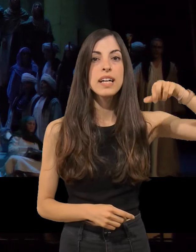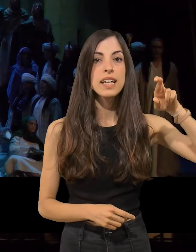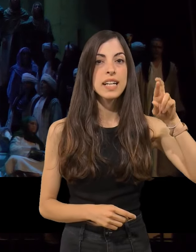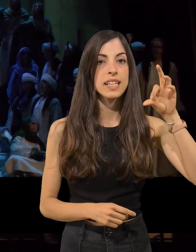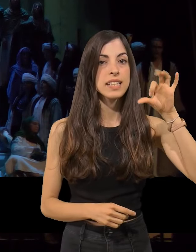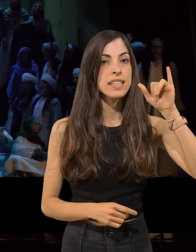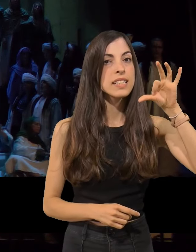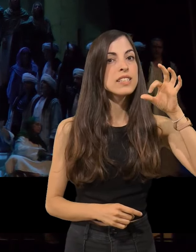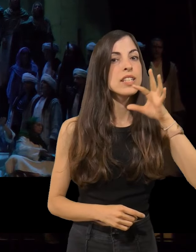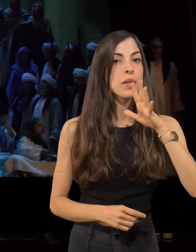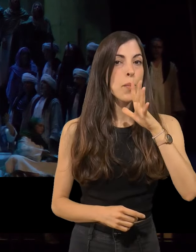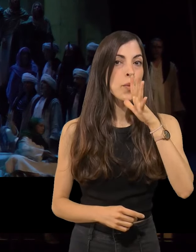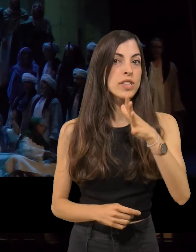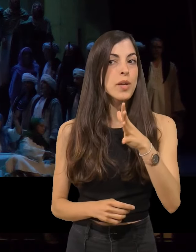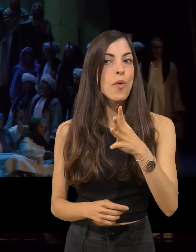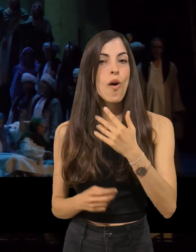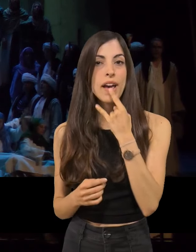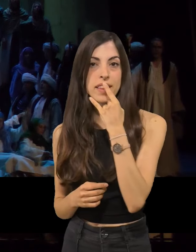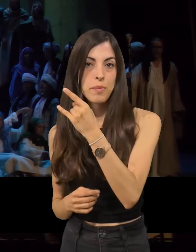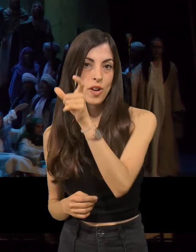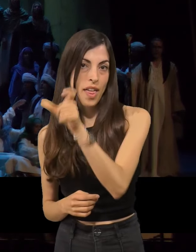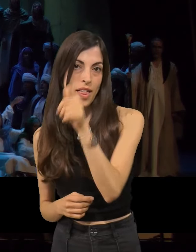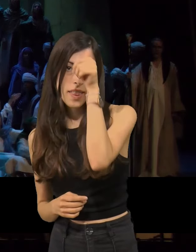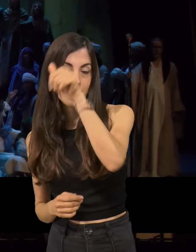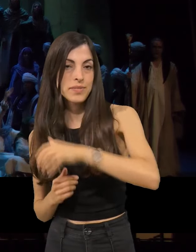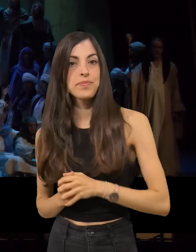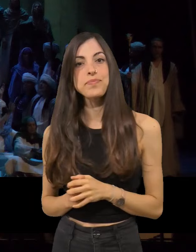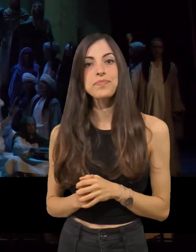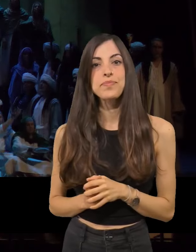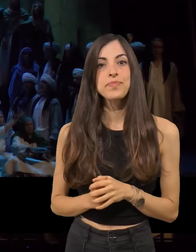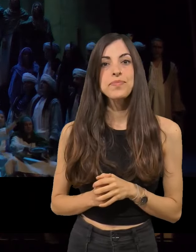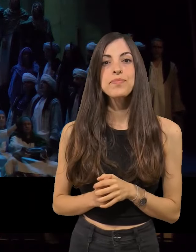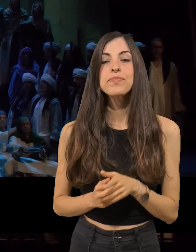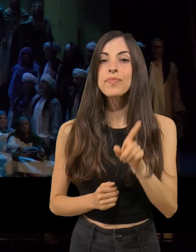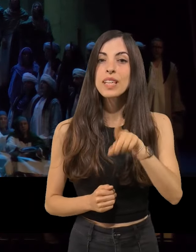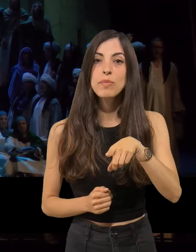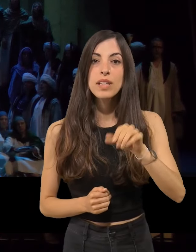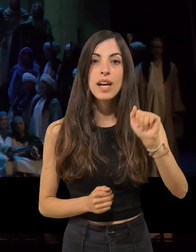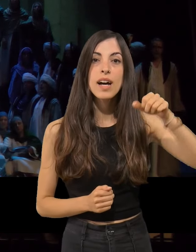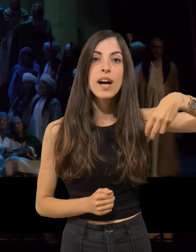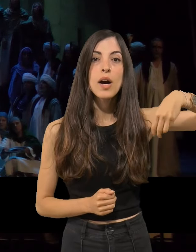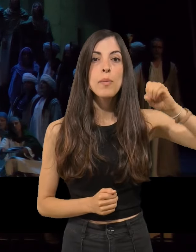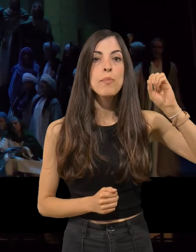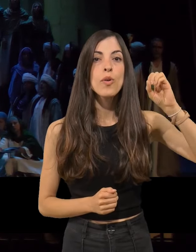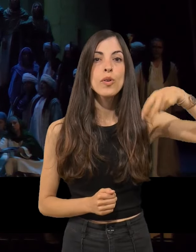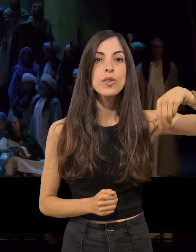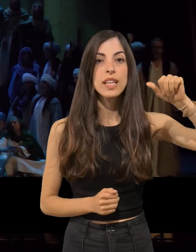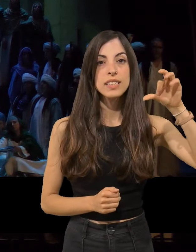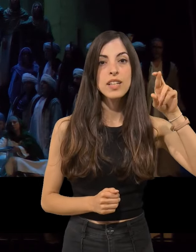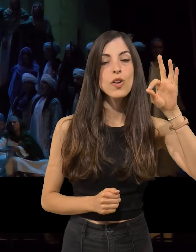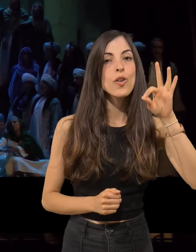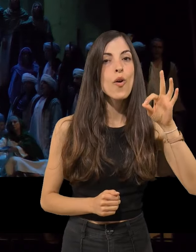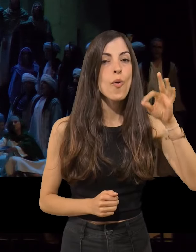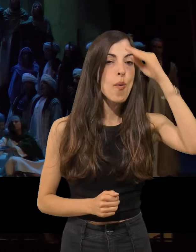del faraón que también ama a Radamés, y también Amonasro, el padre de Aida, y rey del pueblo vencido, que